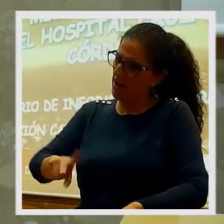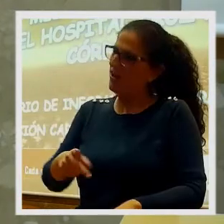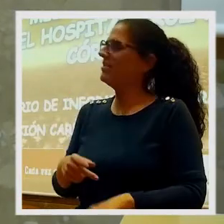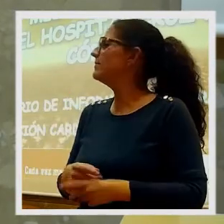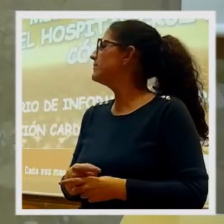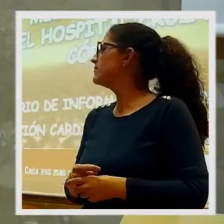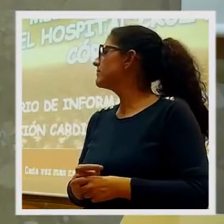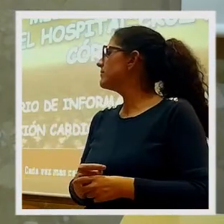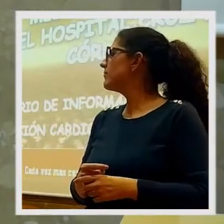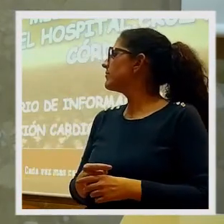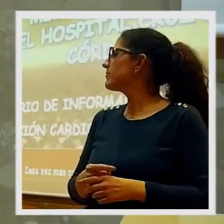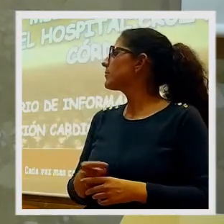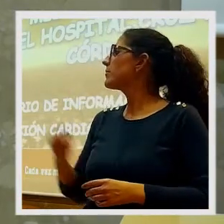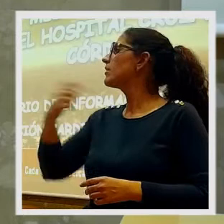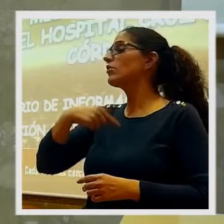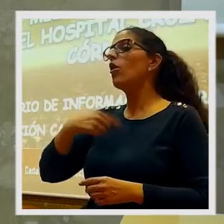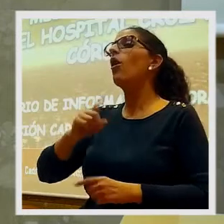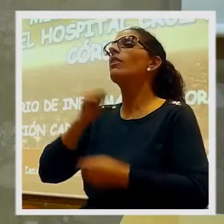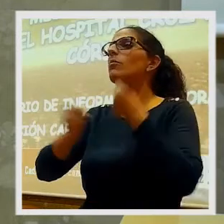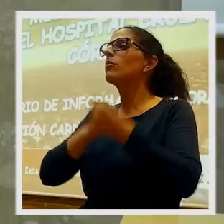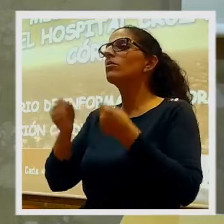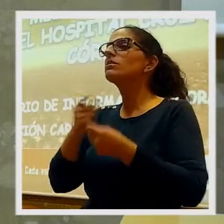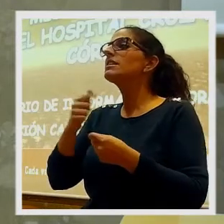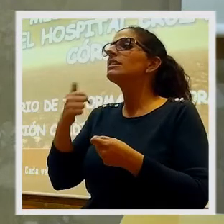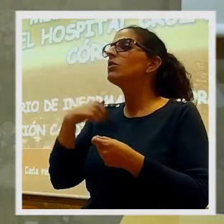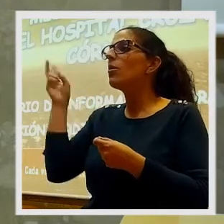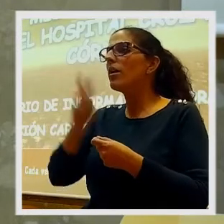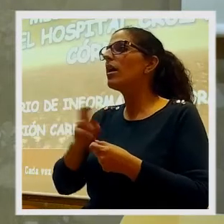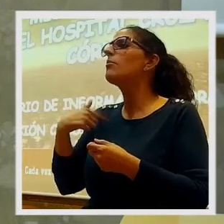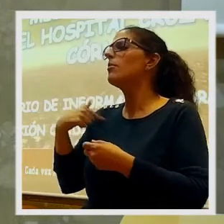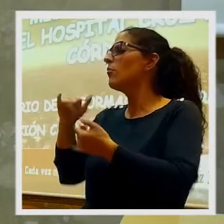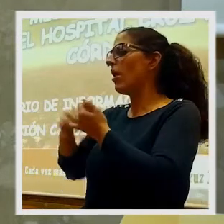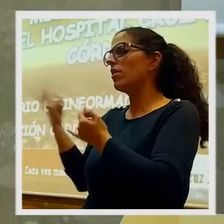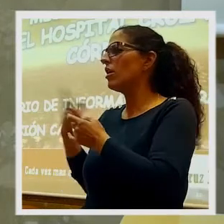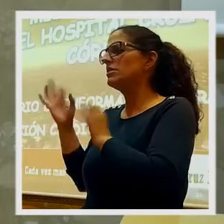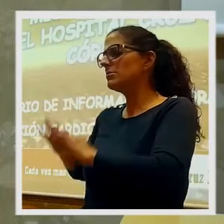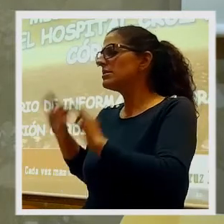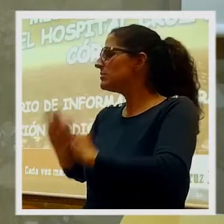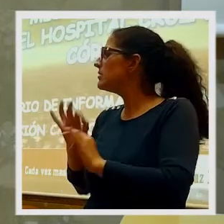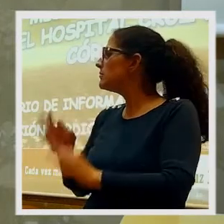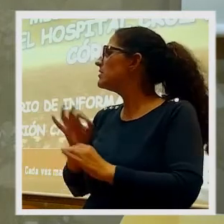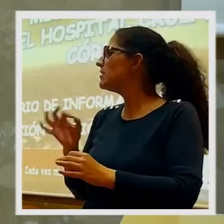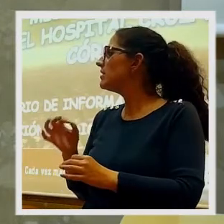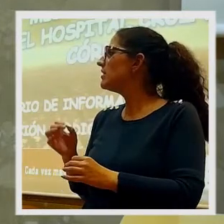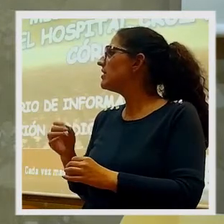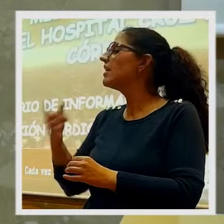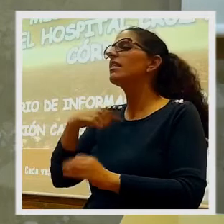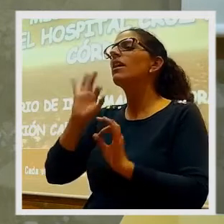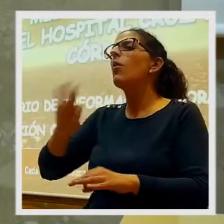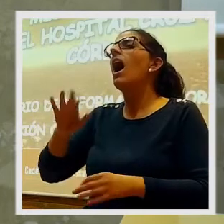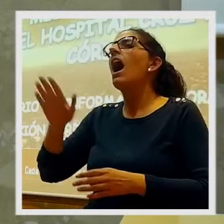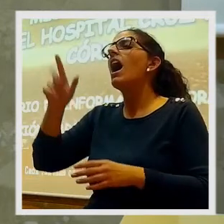Yo, como vengo del deporte, personalmente tenía un lema que mi mujer y yo nos repetíamos una y otra vez, al estilo de Cholo